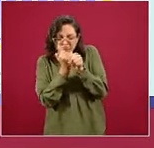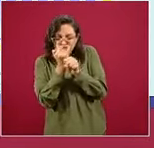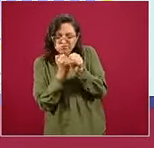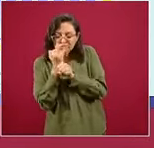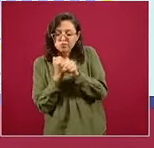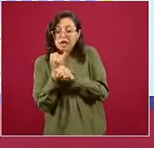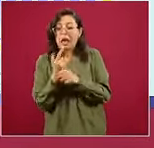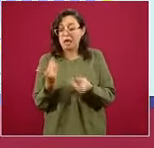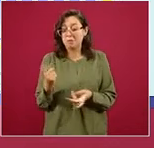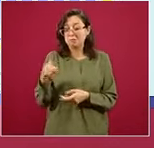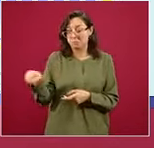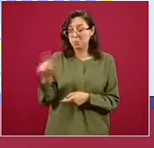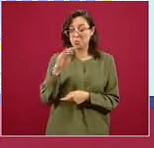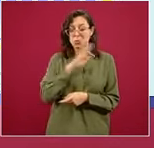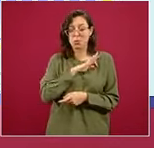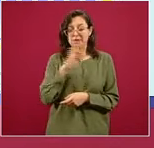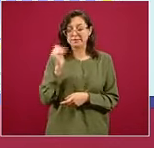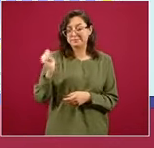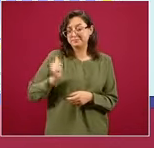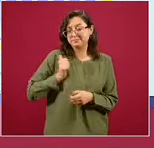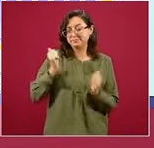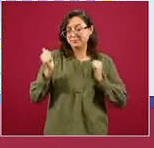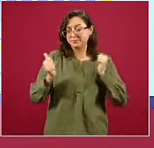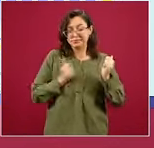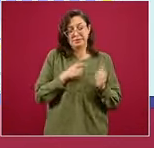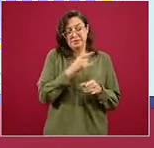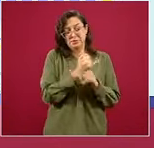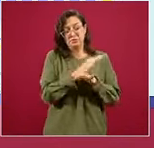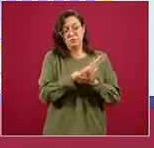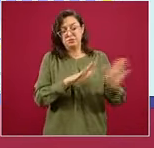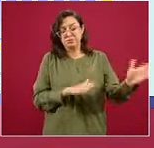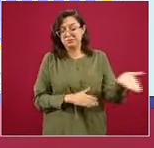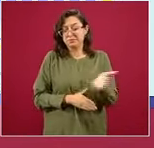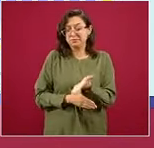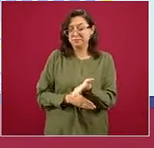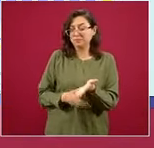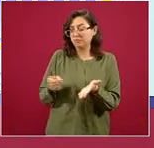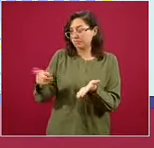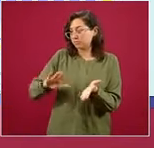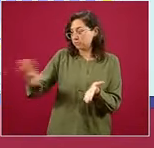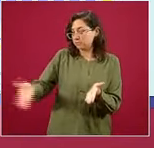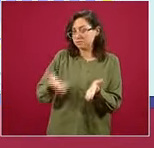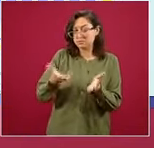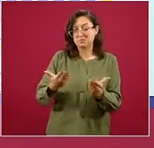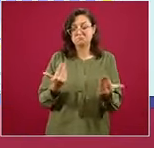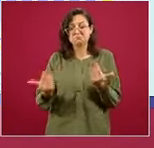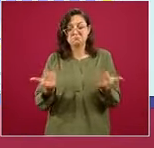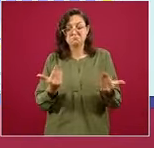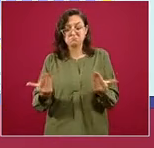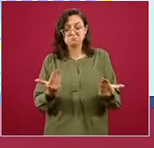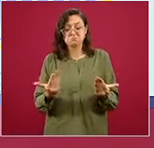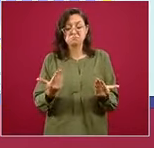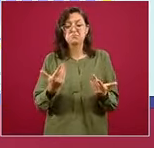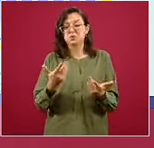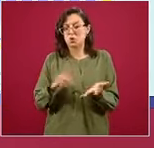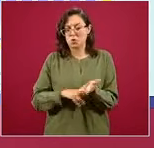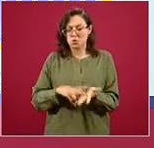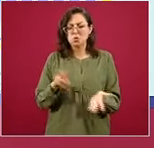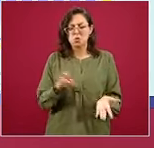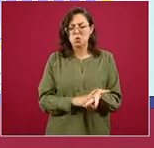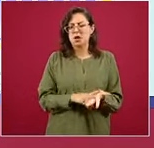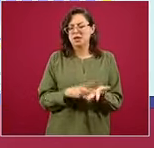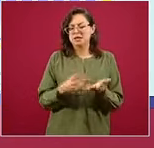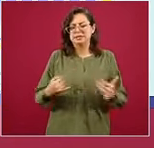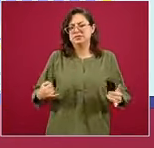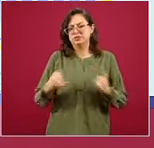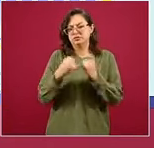empeñoso también en producir su propia análisis, lo cual es valiosísimo, en varios institutos y